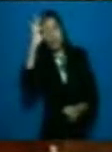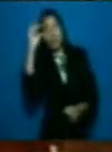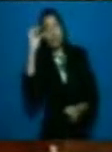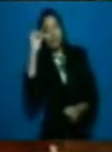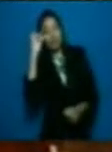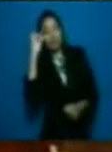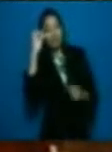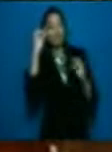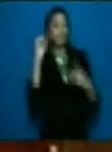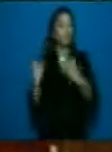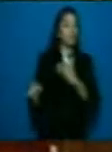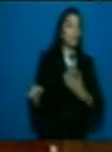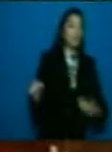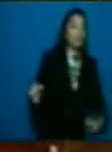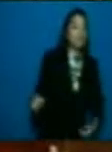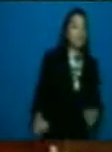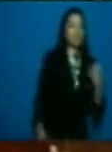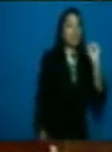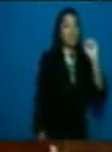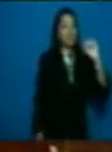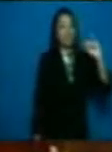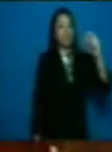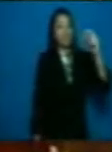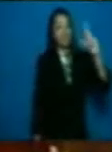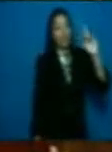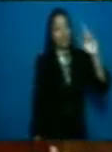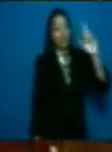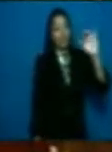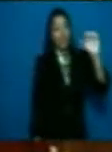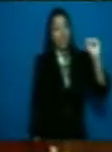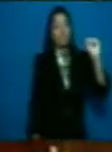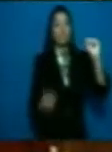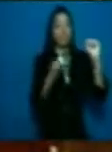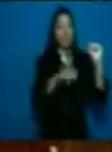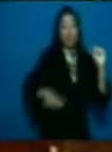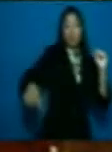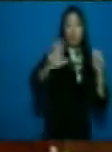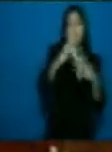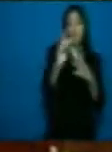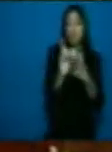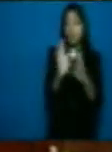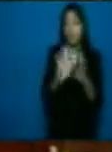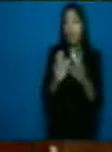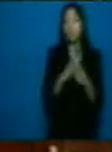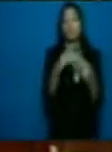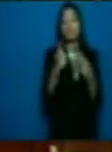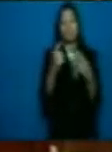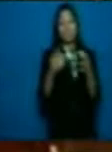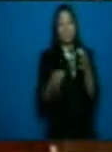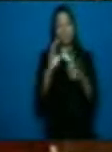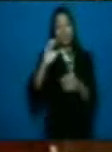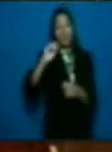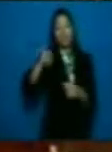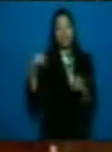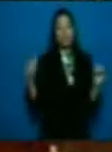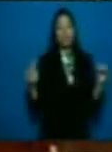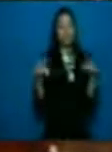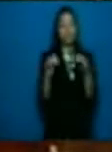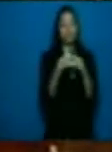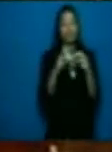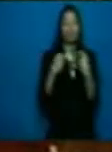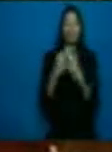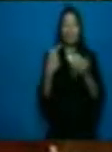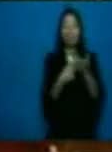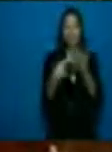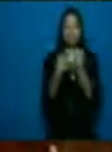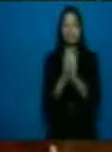presidente legislativo reyes y ustedes imagino y el poder judicial lograr un respecto del problema de competencias que entre